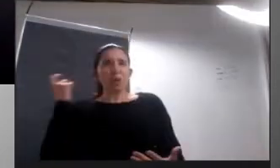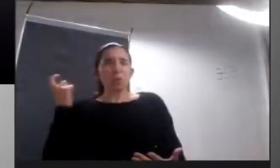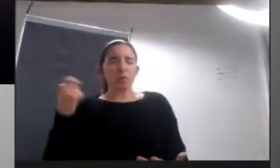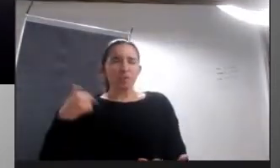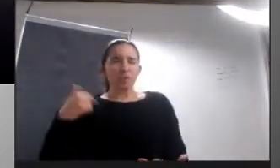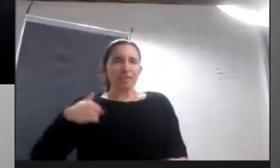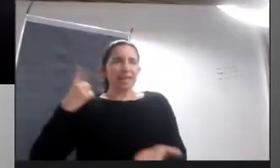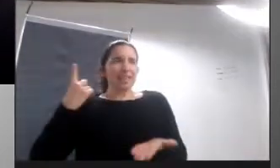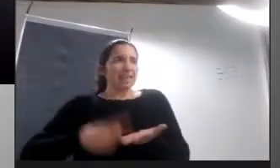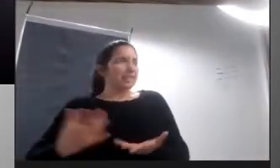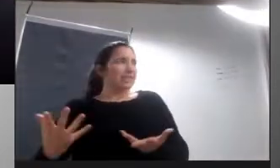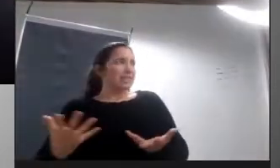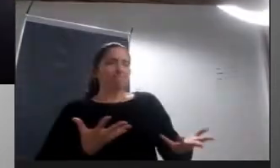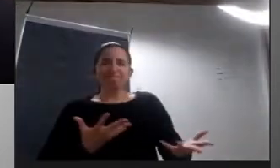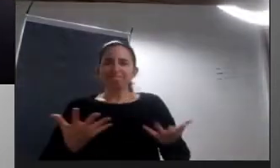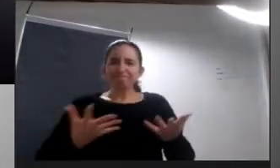autónoma.